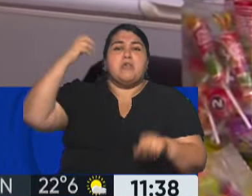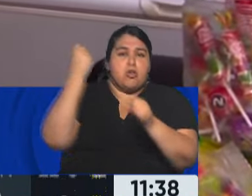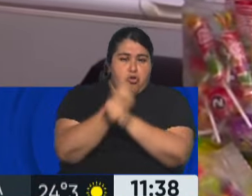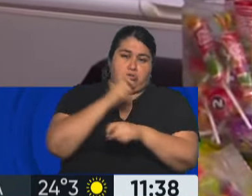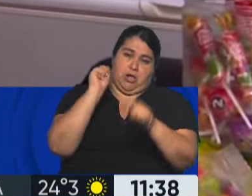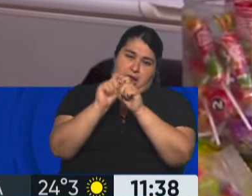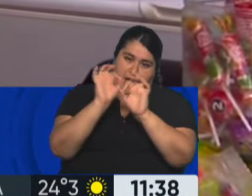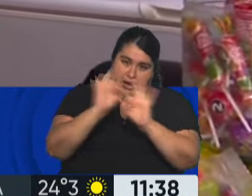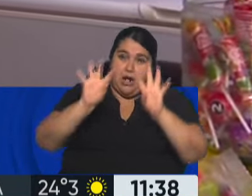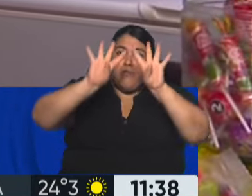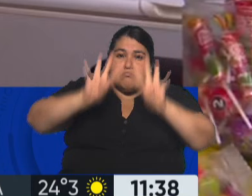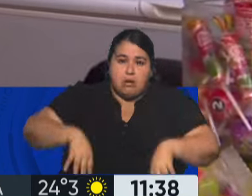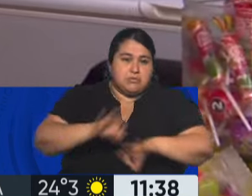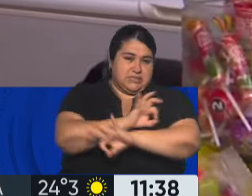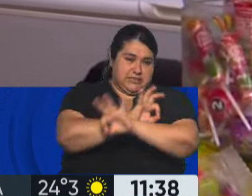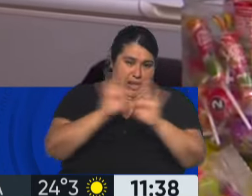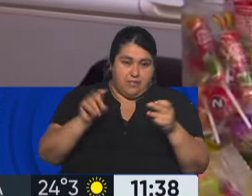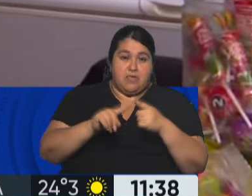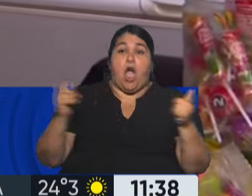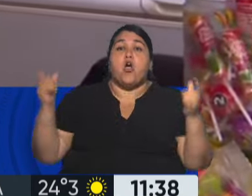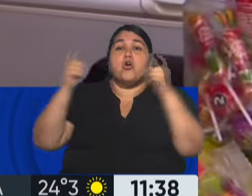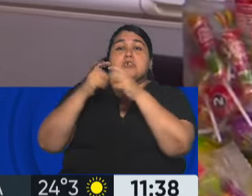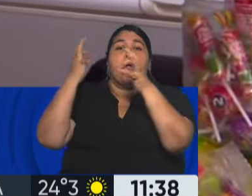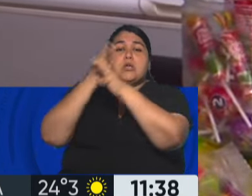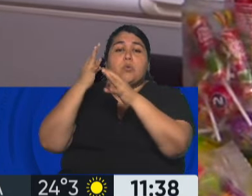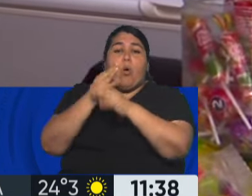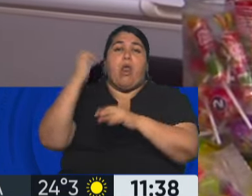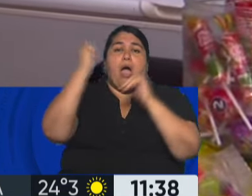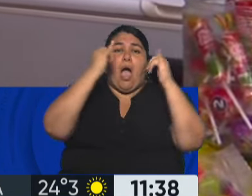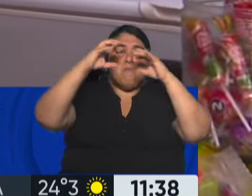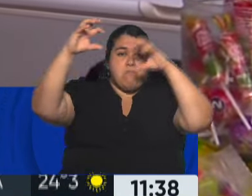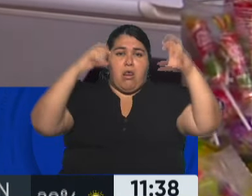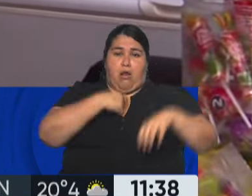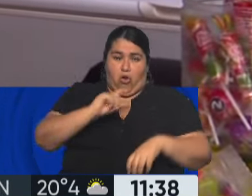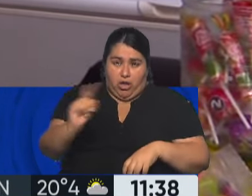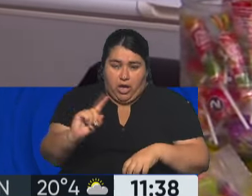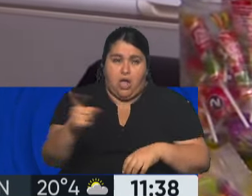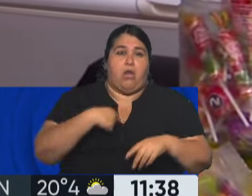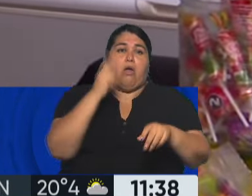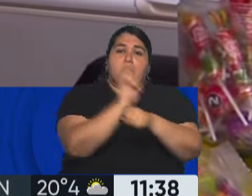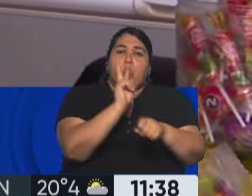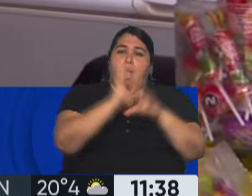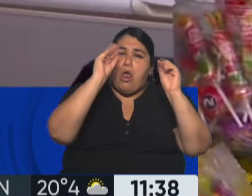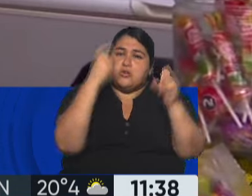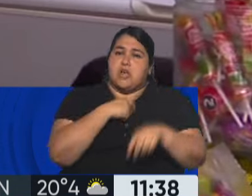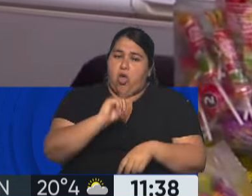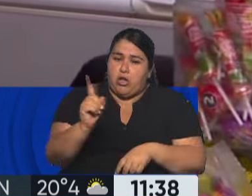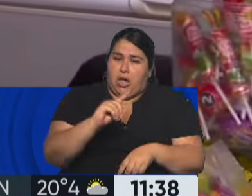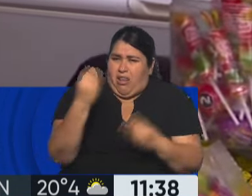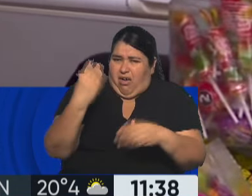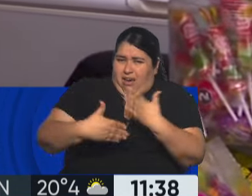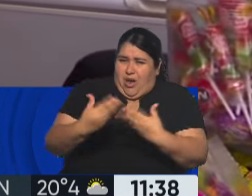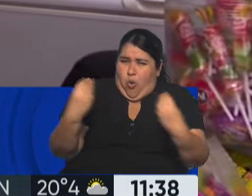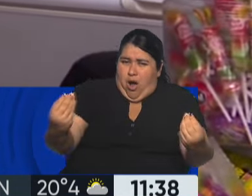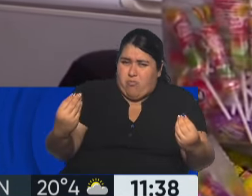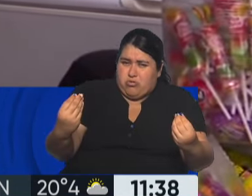no ponen rejas el colegio o el consejo no permite poner cámaras no permite poner sereno a ver a qué estamos jugando si